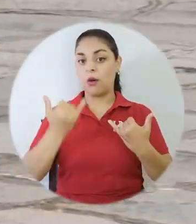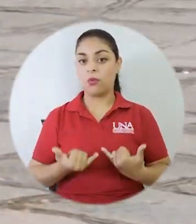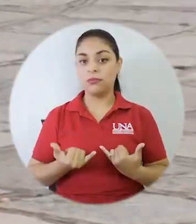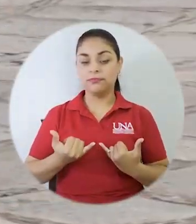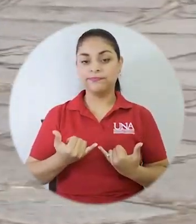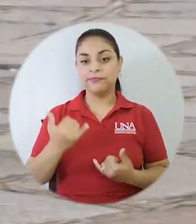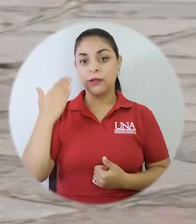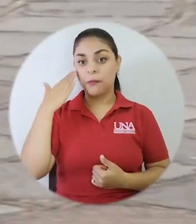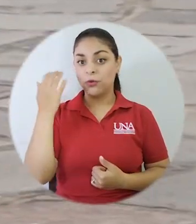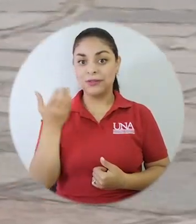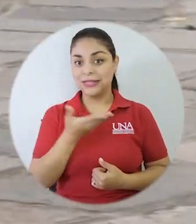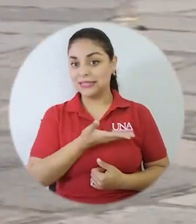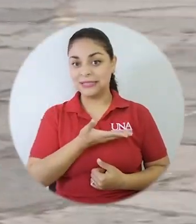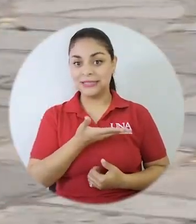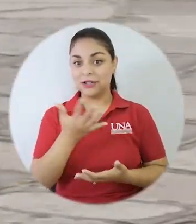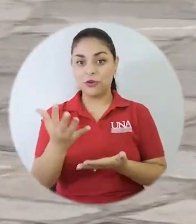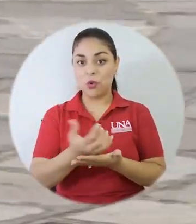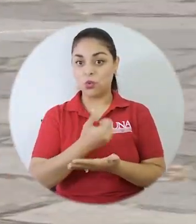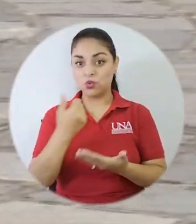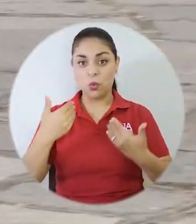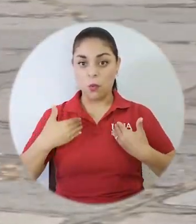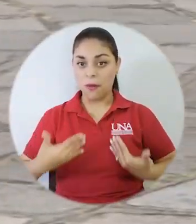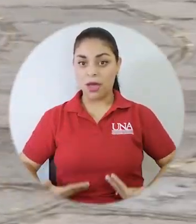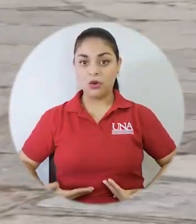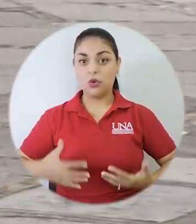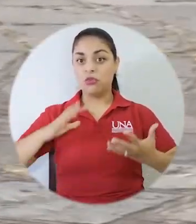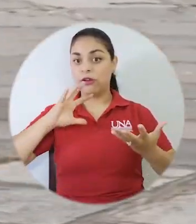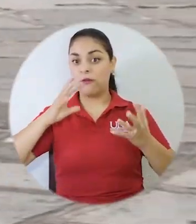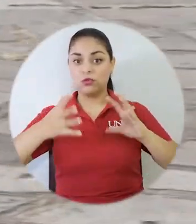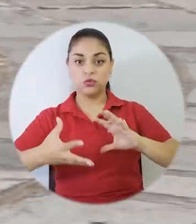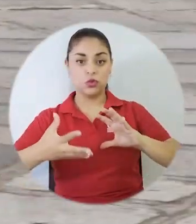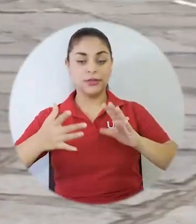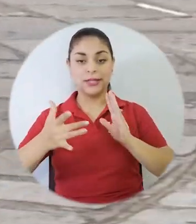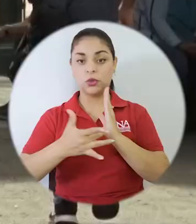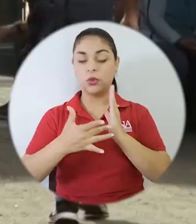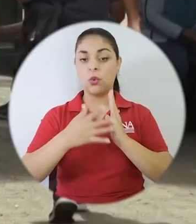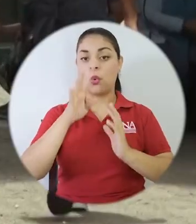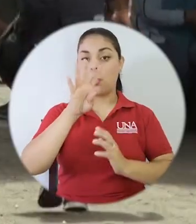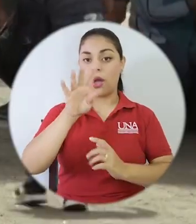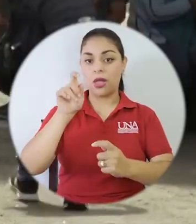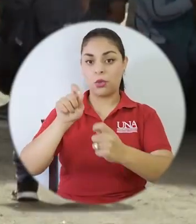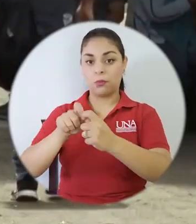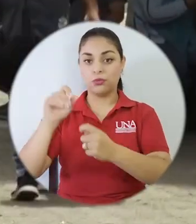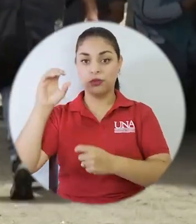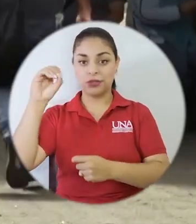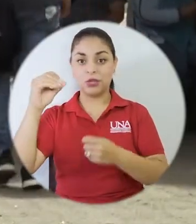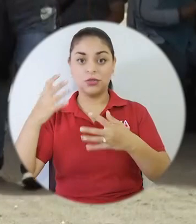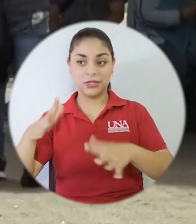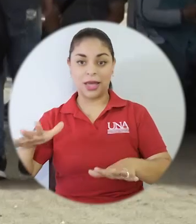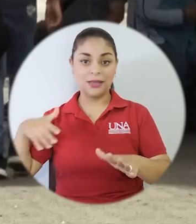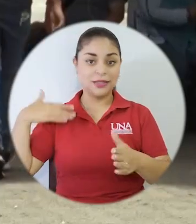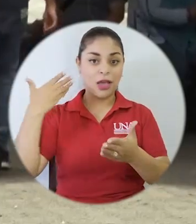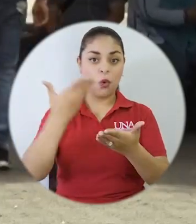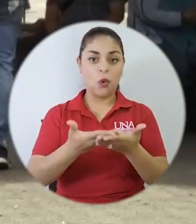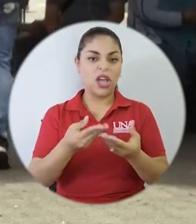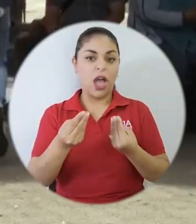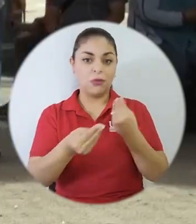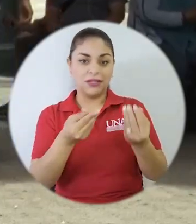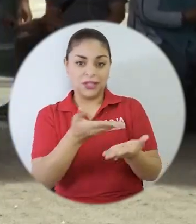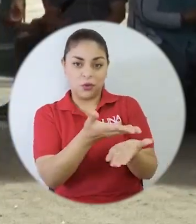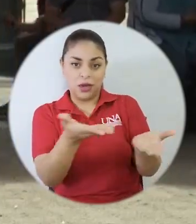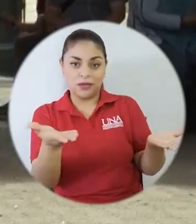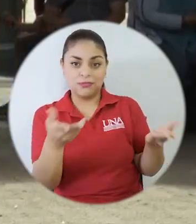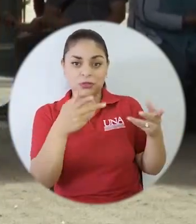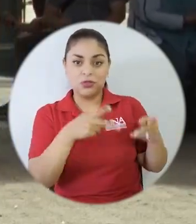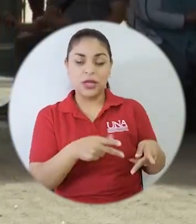momento, claro, porque además es el recurso humano, con la revolución tecnológica, la 4.0, que ya la tenemos en la casa, ¿qué vamos a hacer